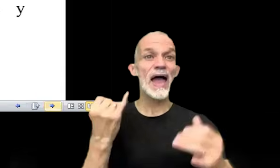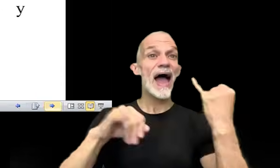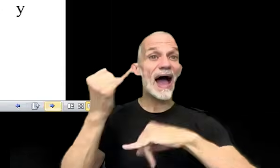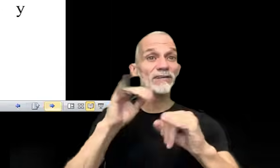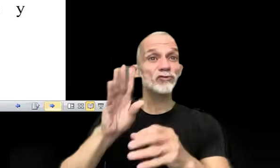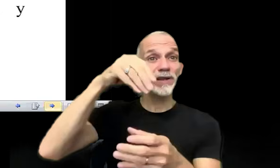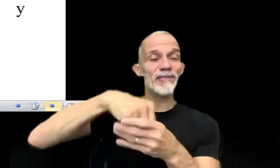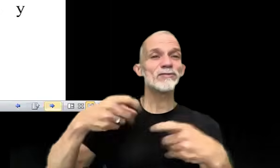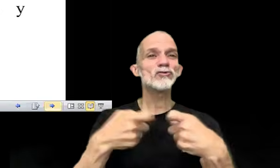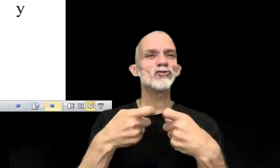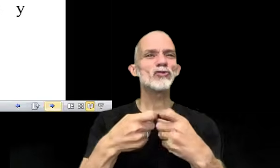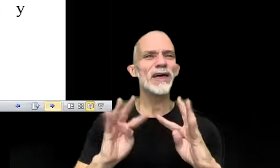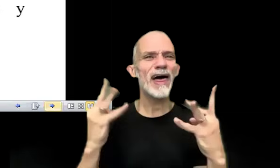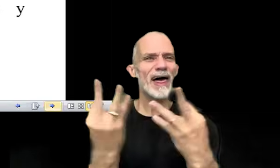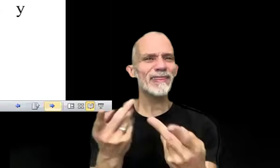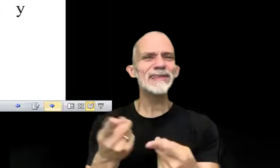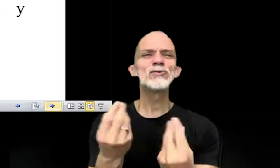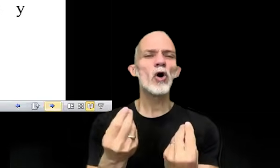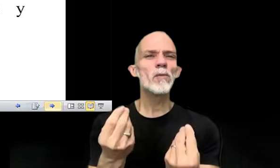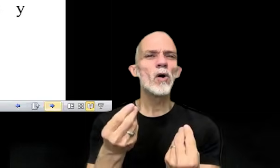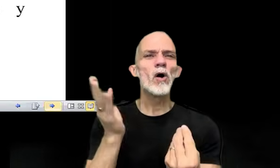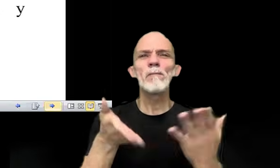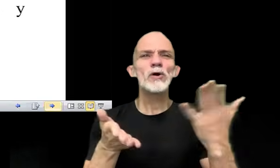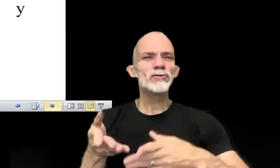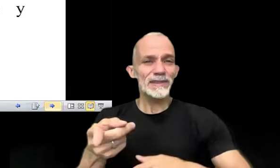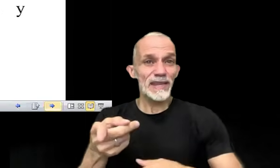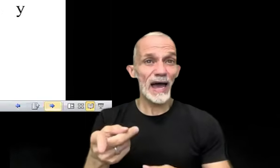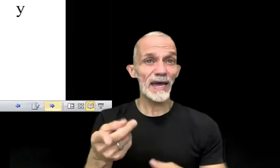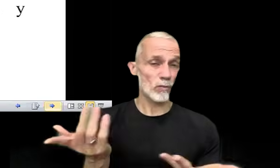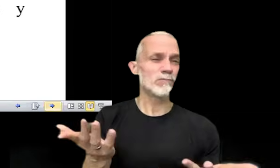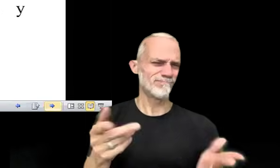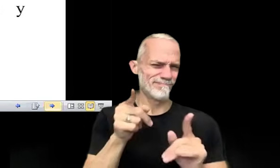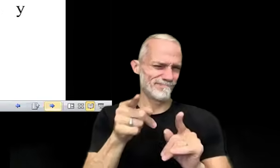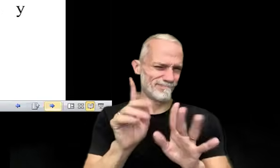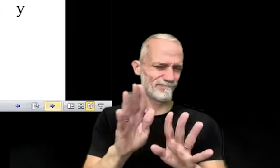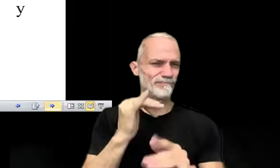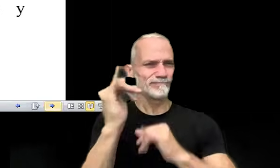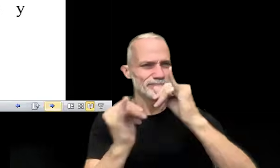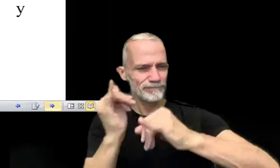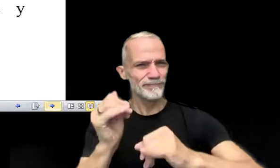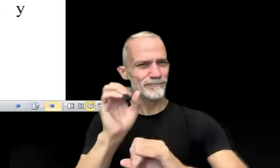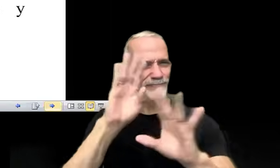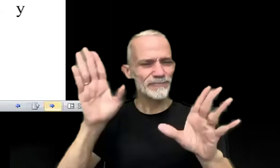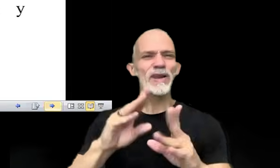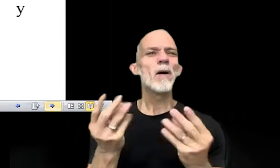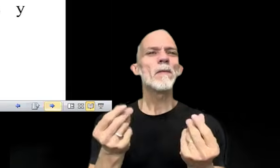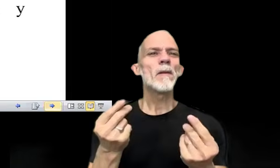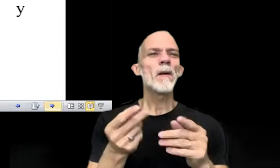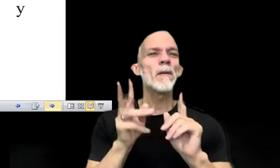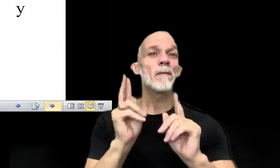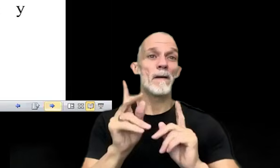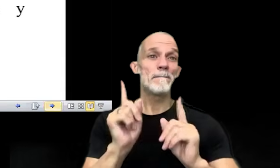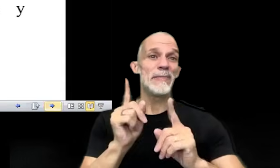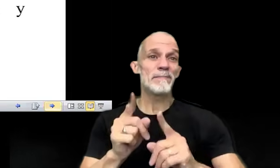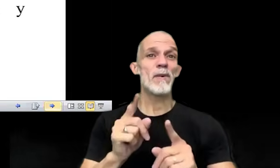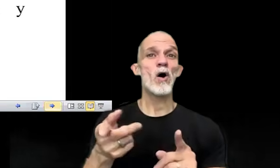Acciones y participaciones societarias, ¿sí? Después vamos a hacer una pequeña mención, se van a evaluar a